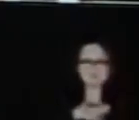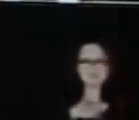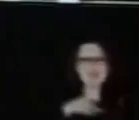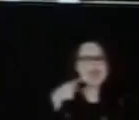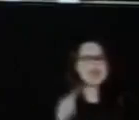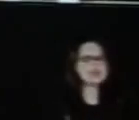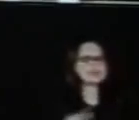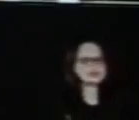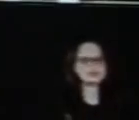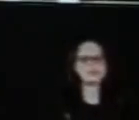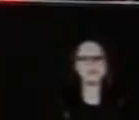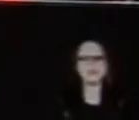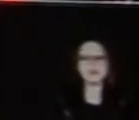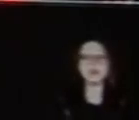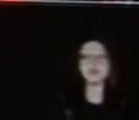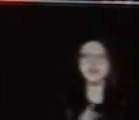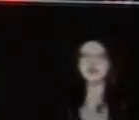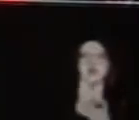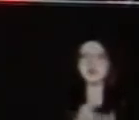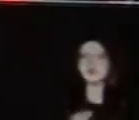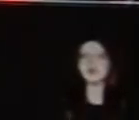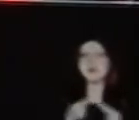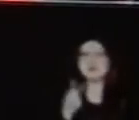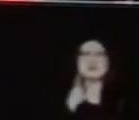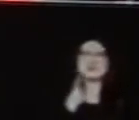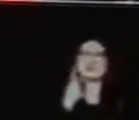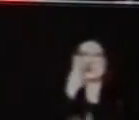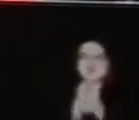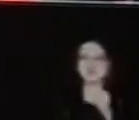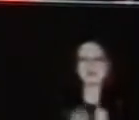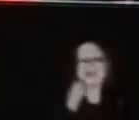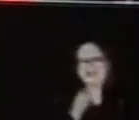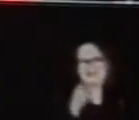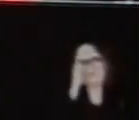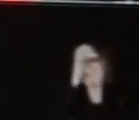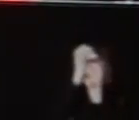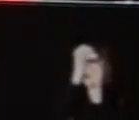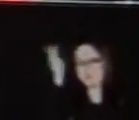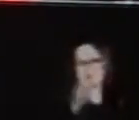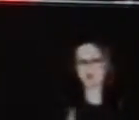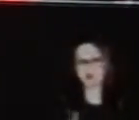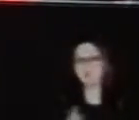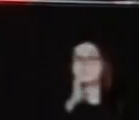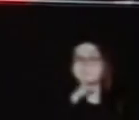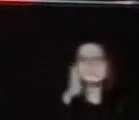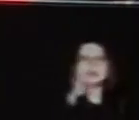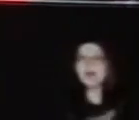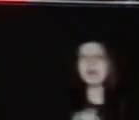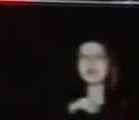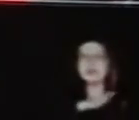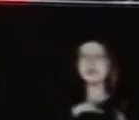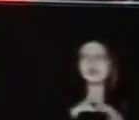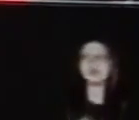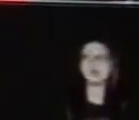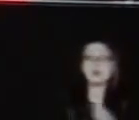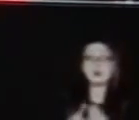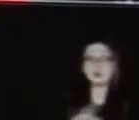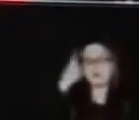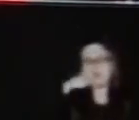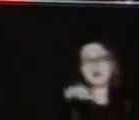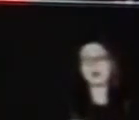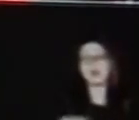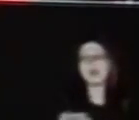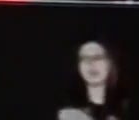política económica neoliberal ha sido un desastre, una calamidad para la